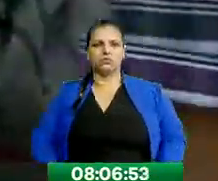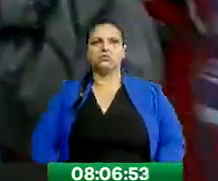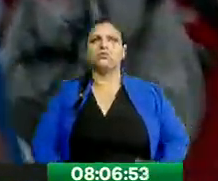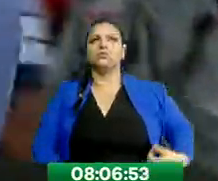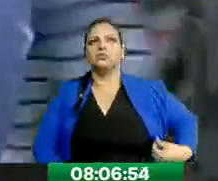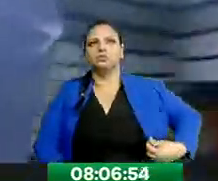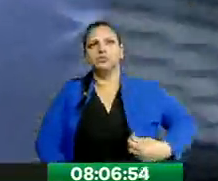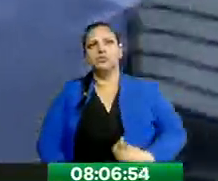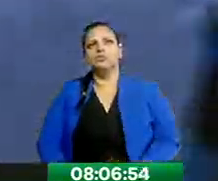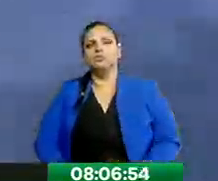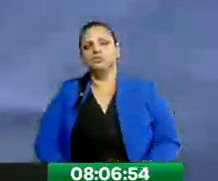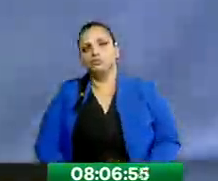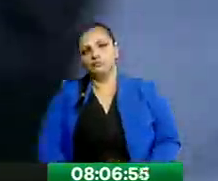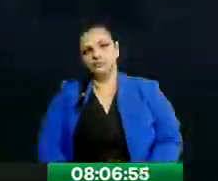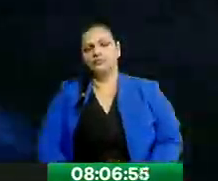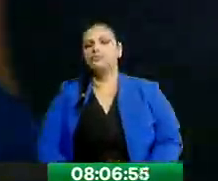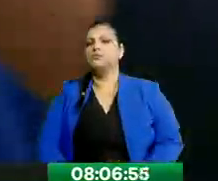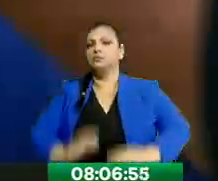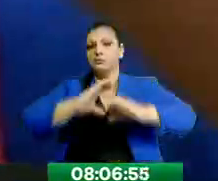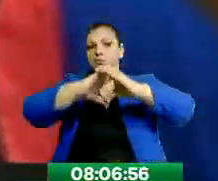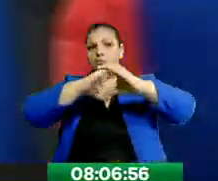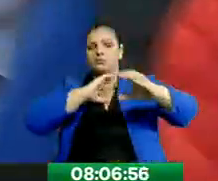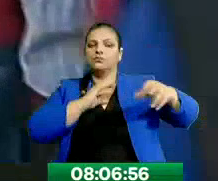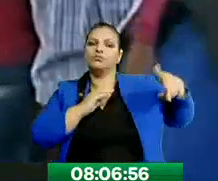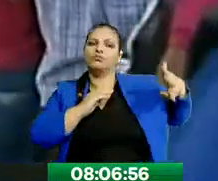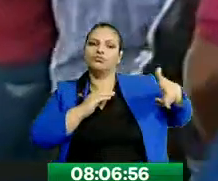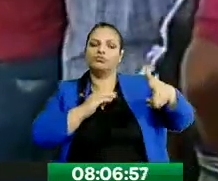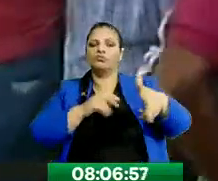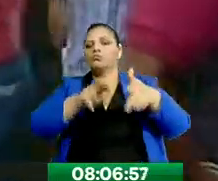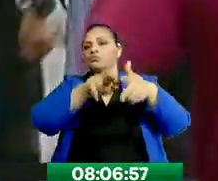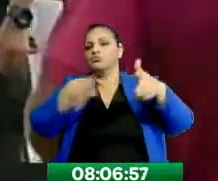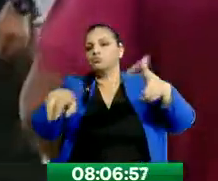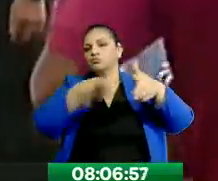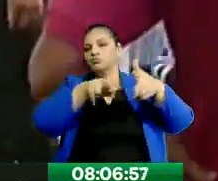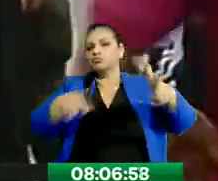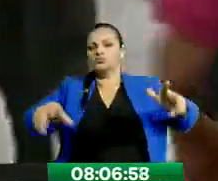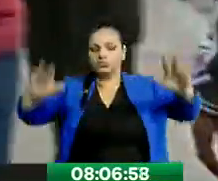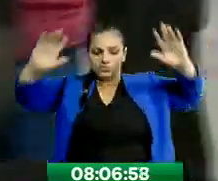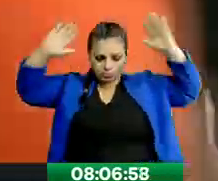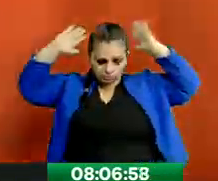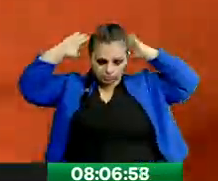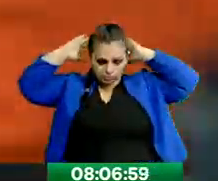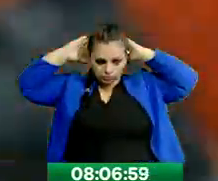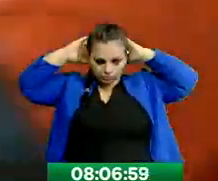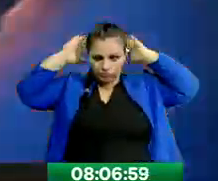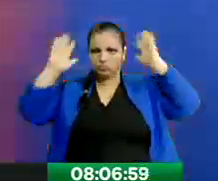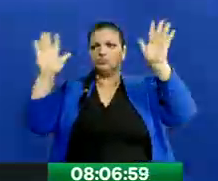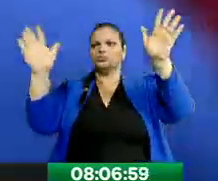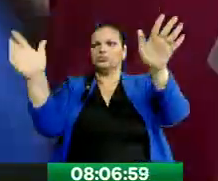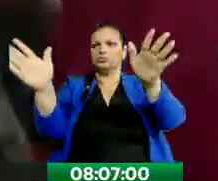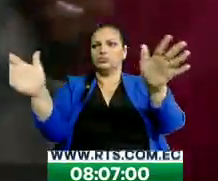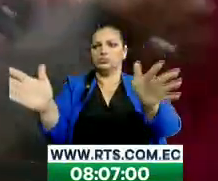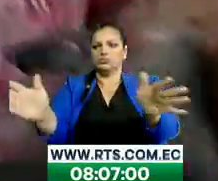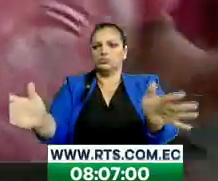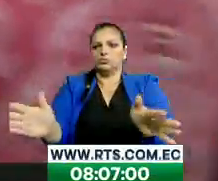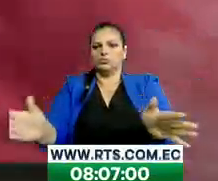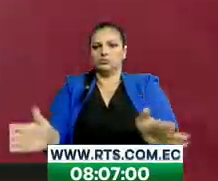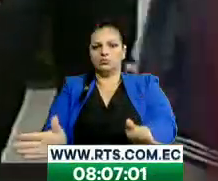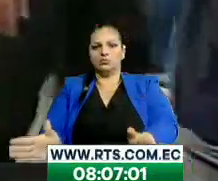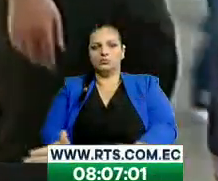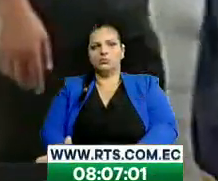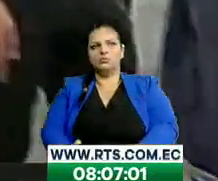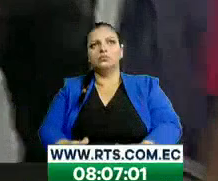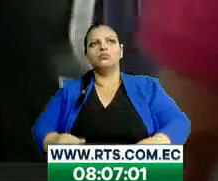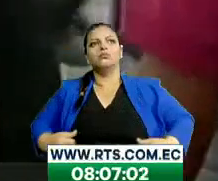Por acá vamos de inmediato al diálogo con quienes son pasajeros y que se han visto en la necesidad de pronto de abandonar por un instante sus asientos